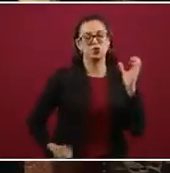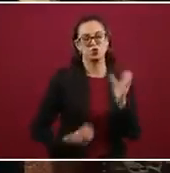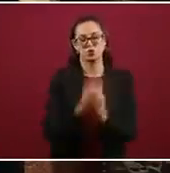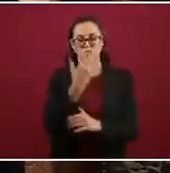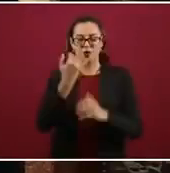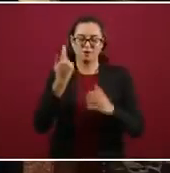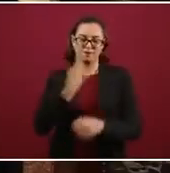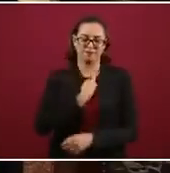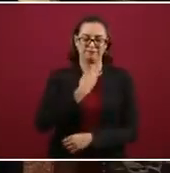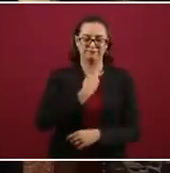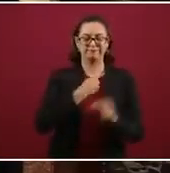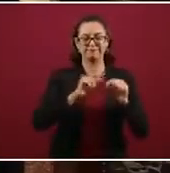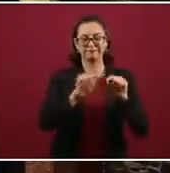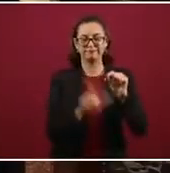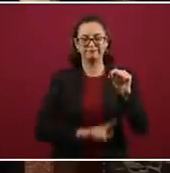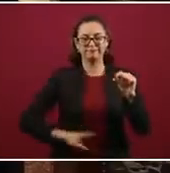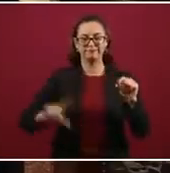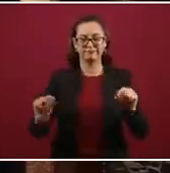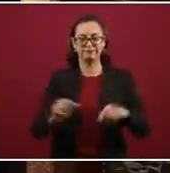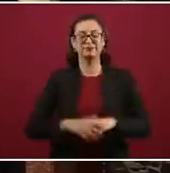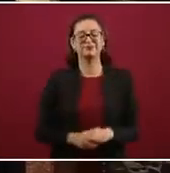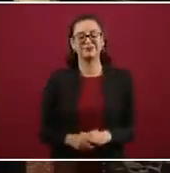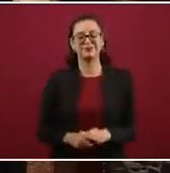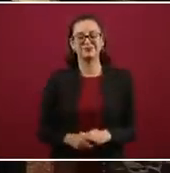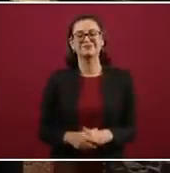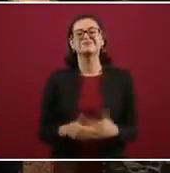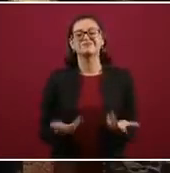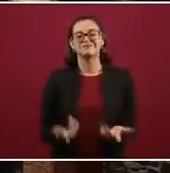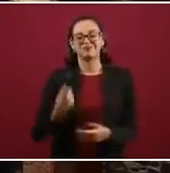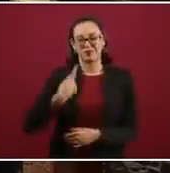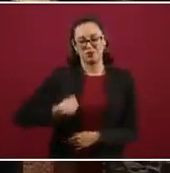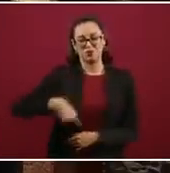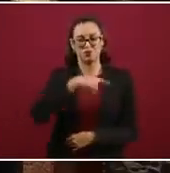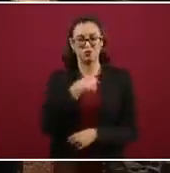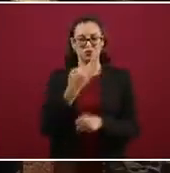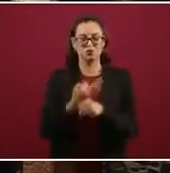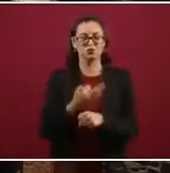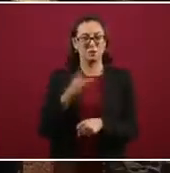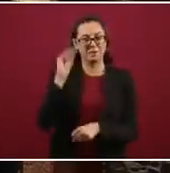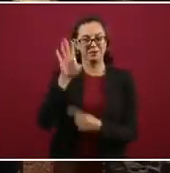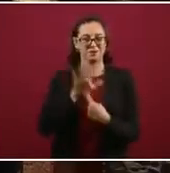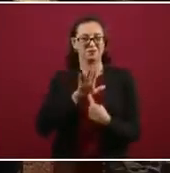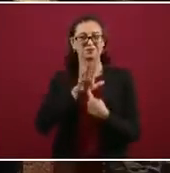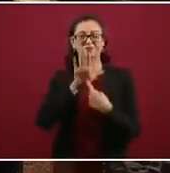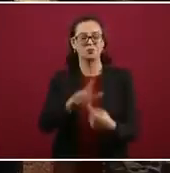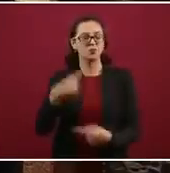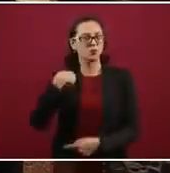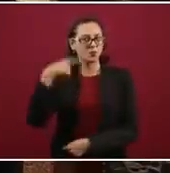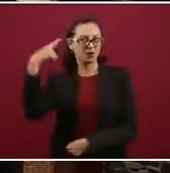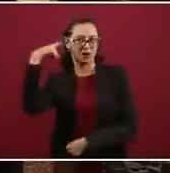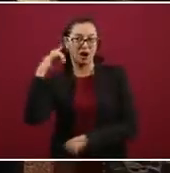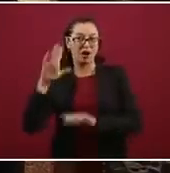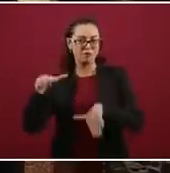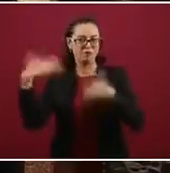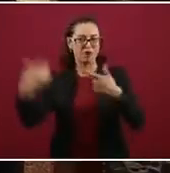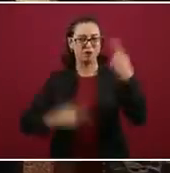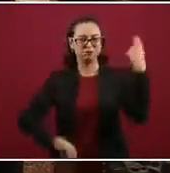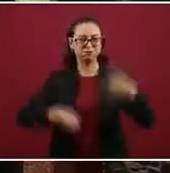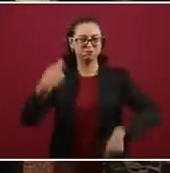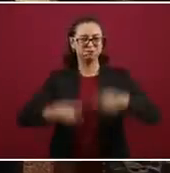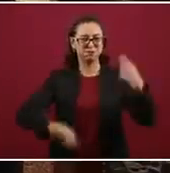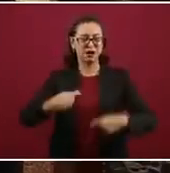nuestra identidad nacional. Así es, estamos transmitiendo en vivo, se alcanzan a escuchar los tambores, la banda de guerra,